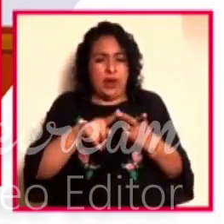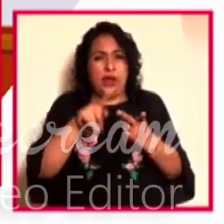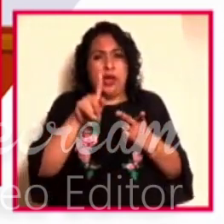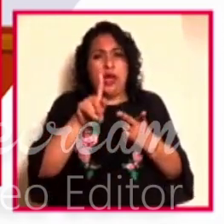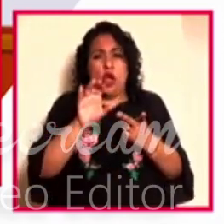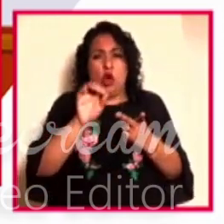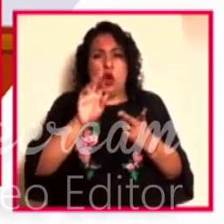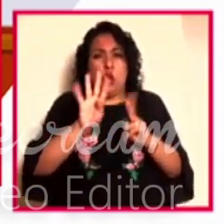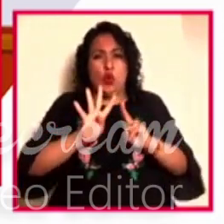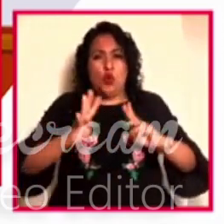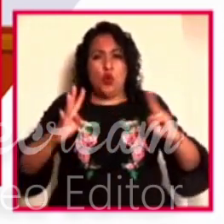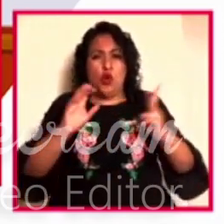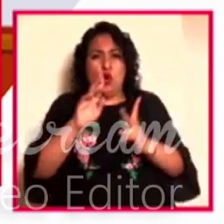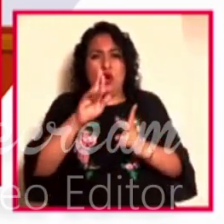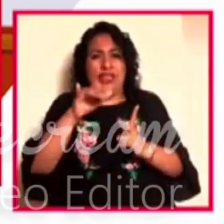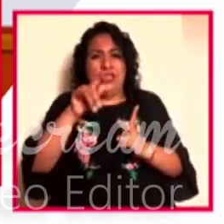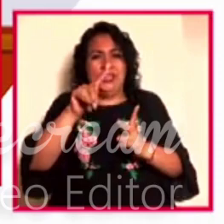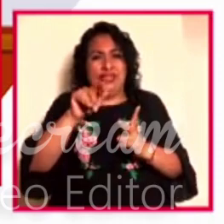sinfónica.